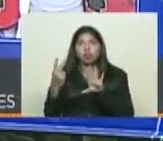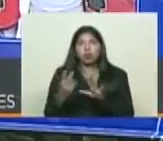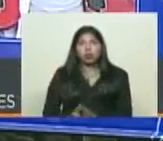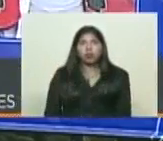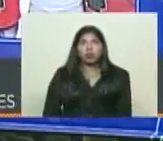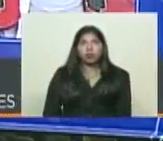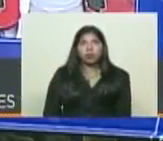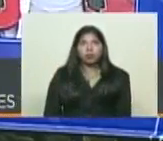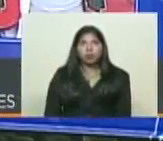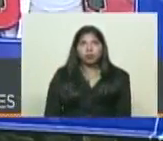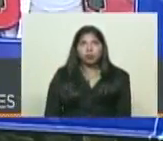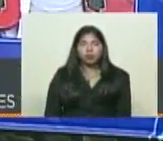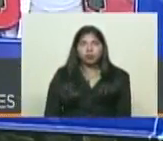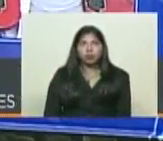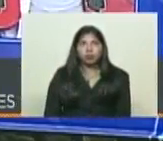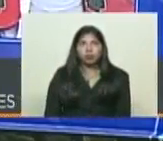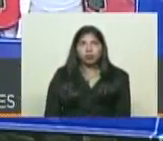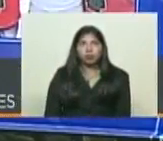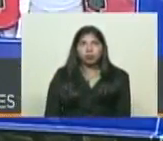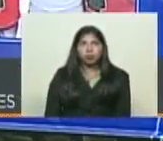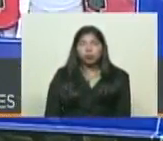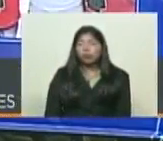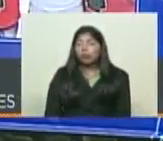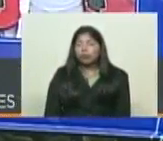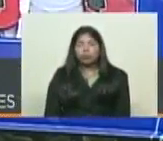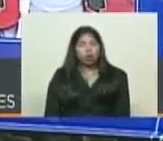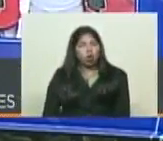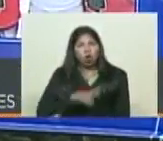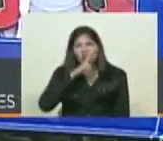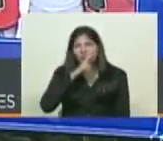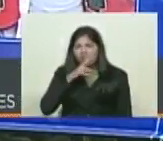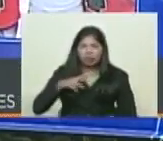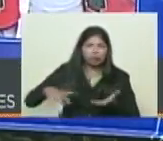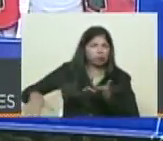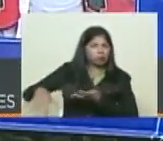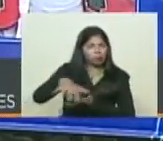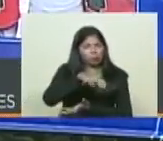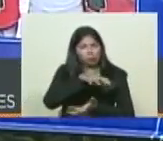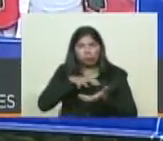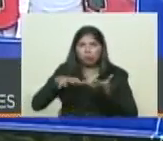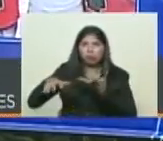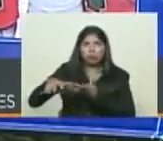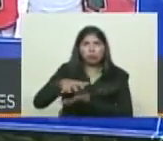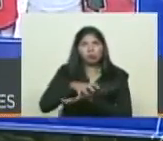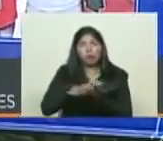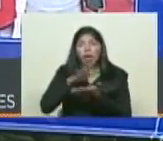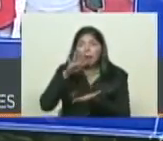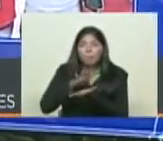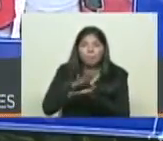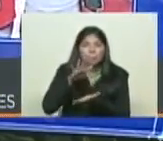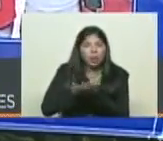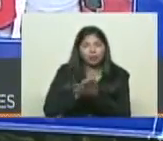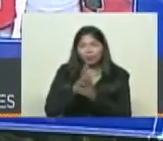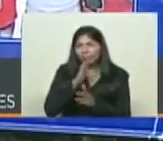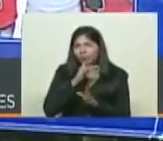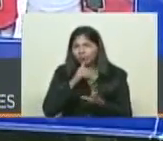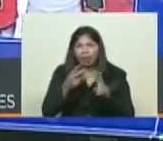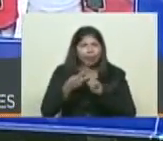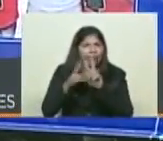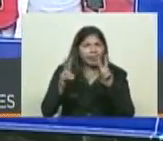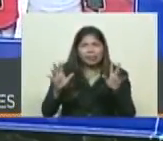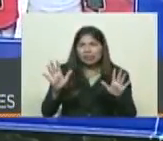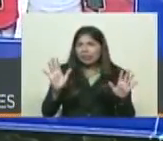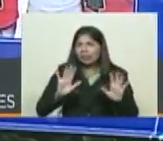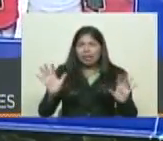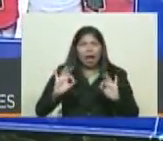en medio de uno de los ataques más feroces contra la paz, contra el derecho a vivir en paz del pueblo